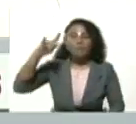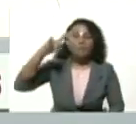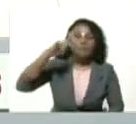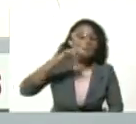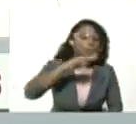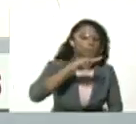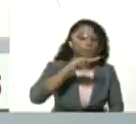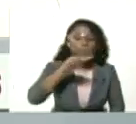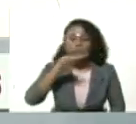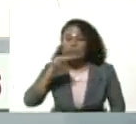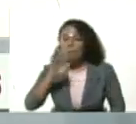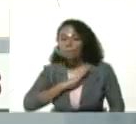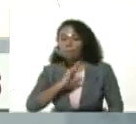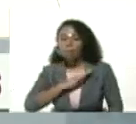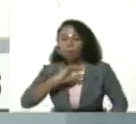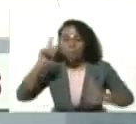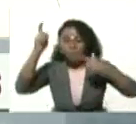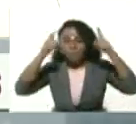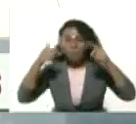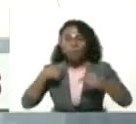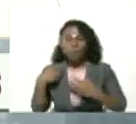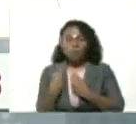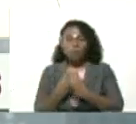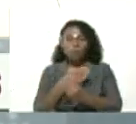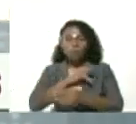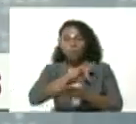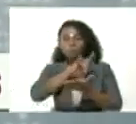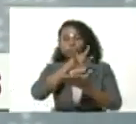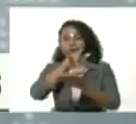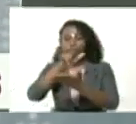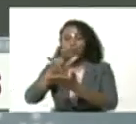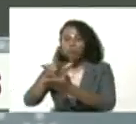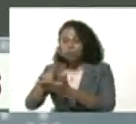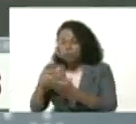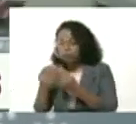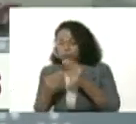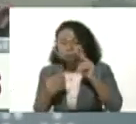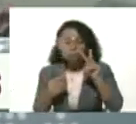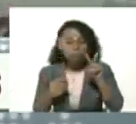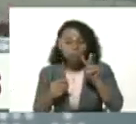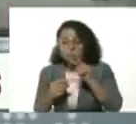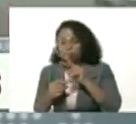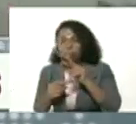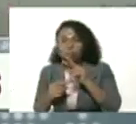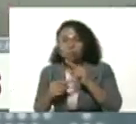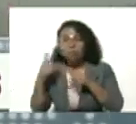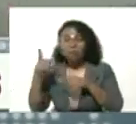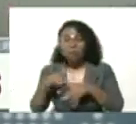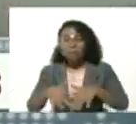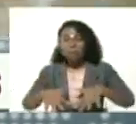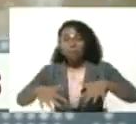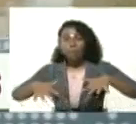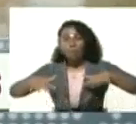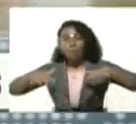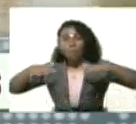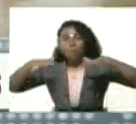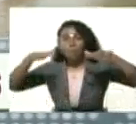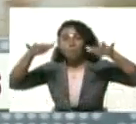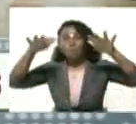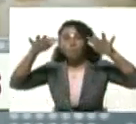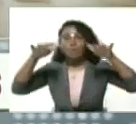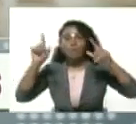Con el propio comandante Chávez fui a sobrevolar esa región, bueno, que se inundó con mucha fuerza, pero